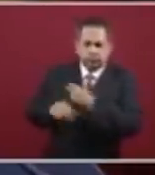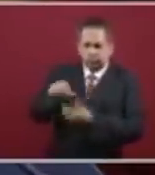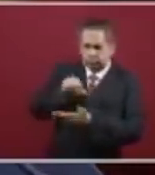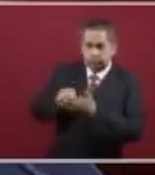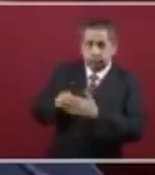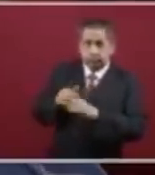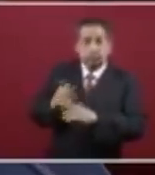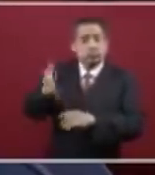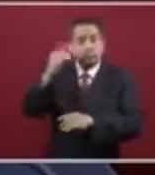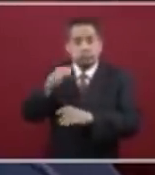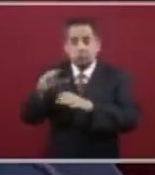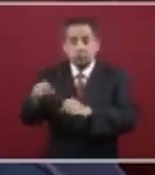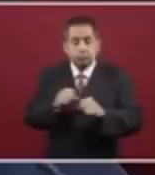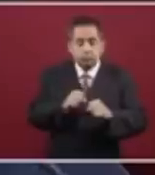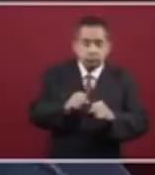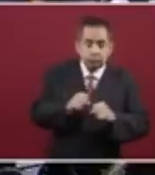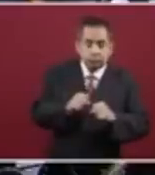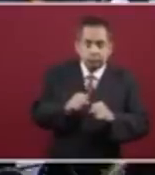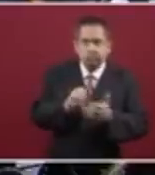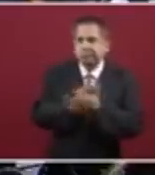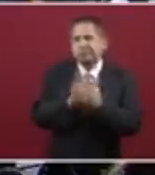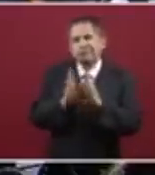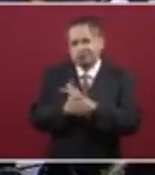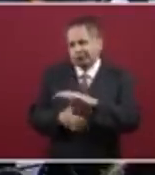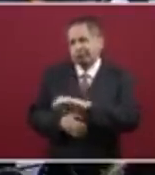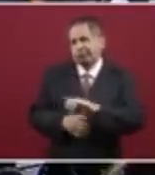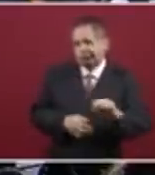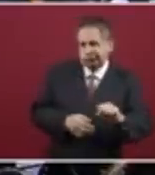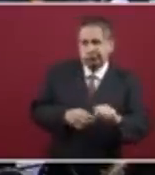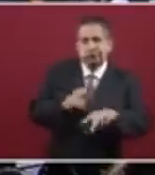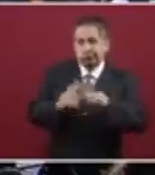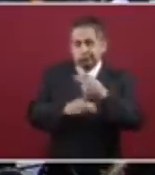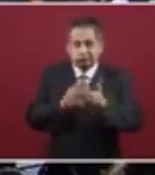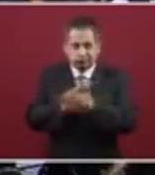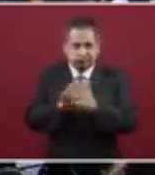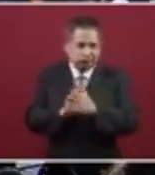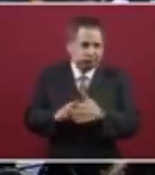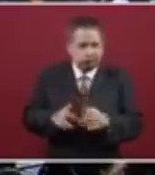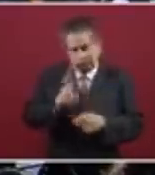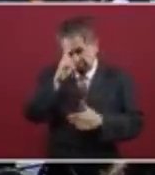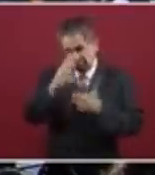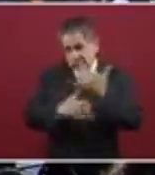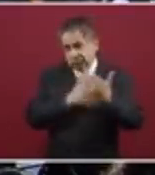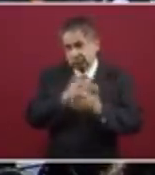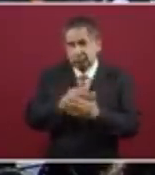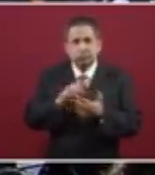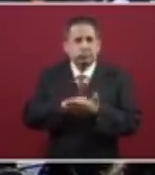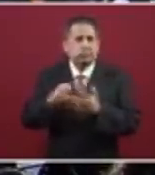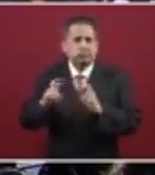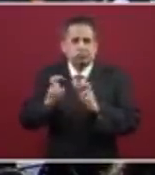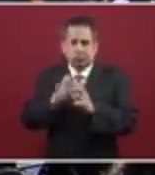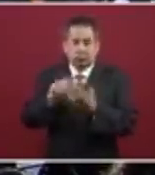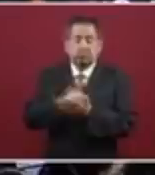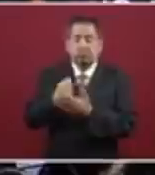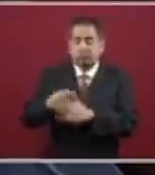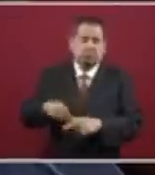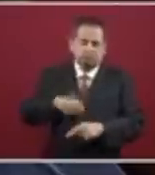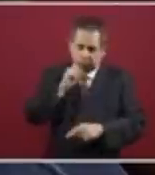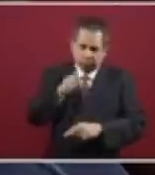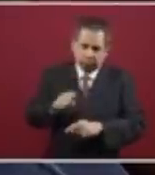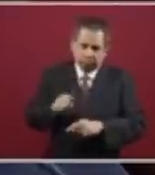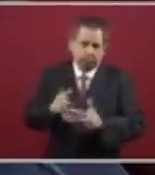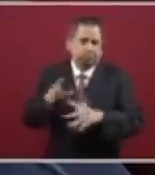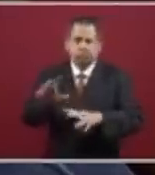ya habían sido reclutados por el crimen organizado y habían participado en la generación de violencia en algunos estados como Tamaulipas. Además de que